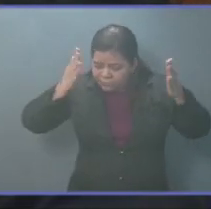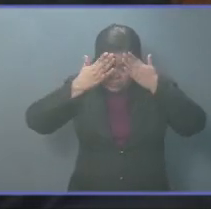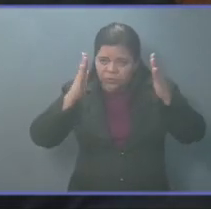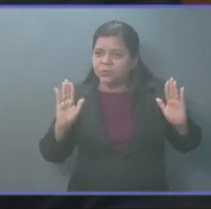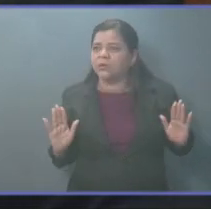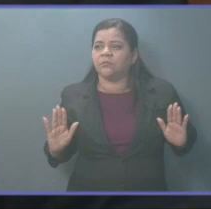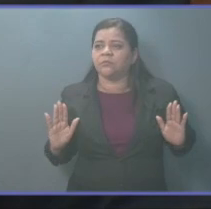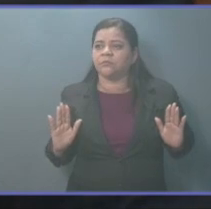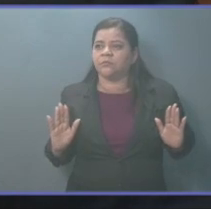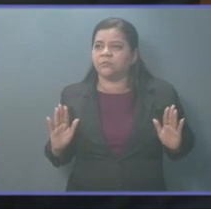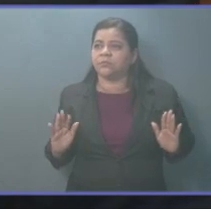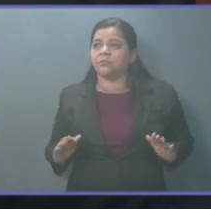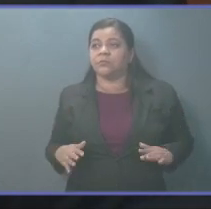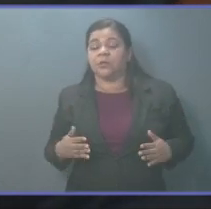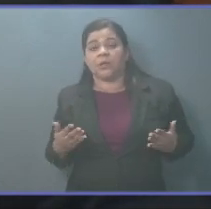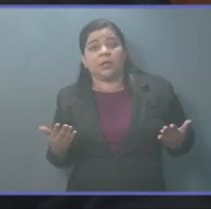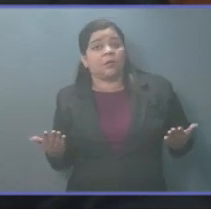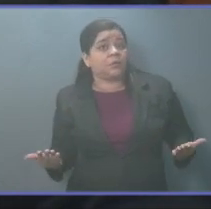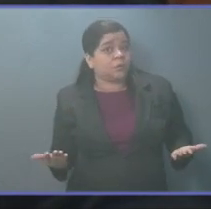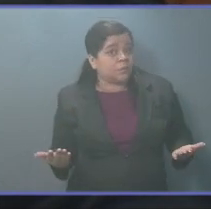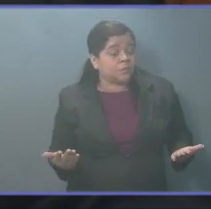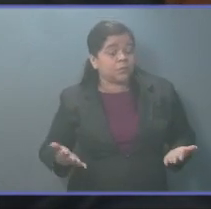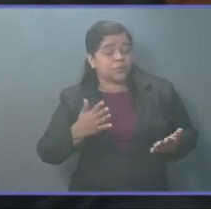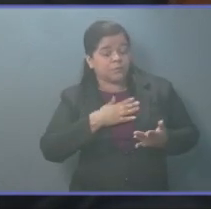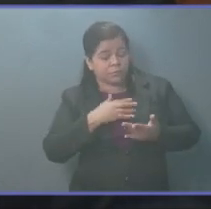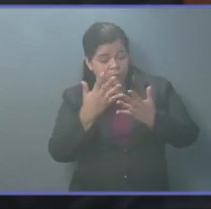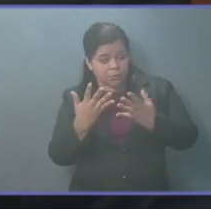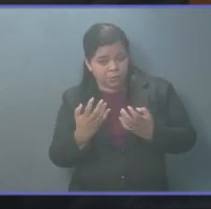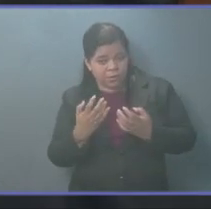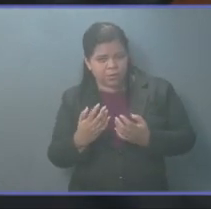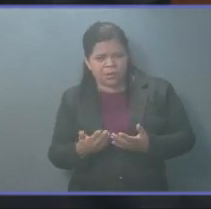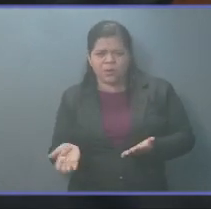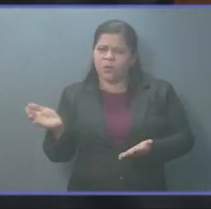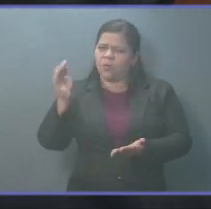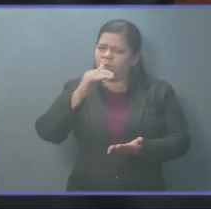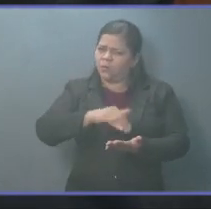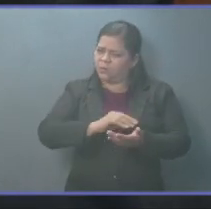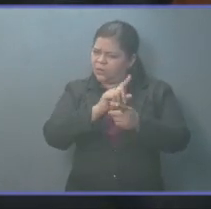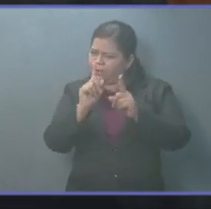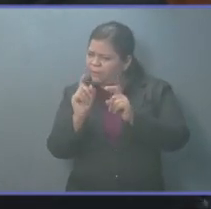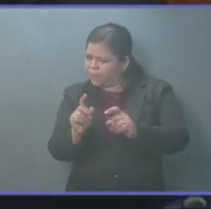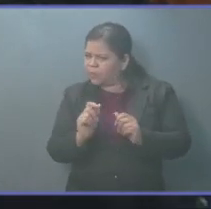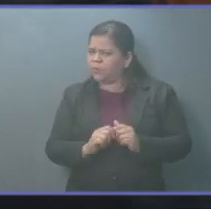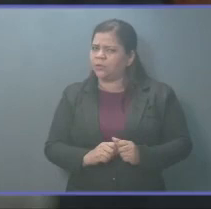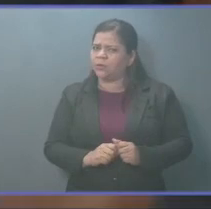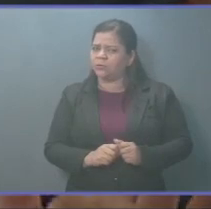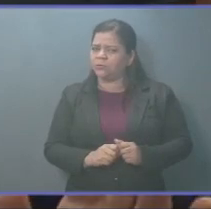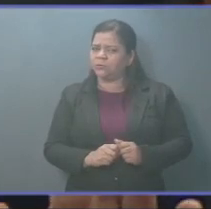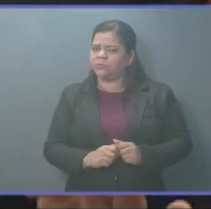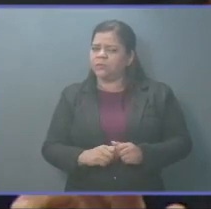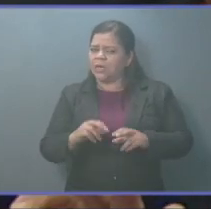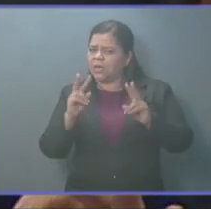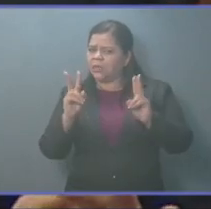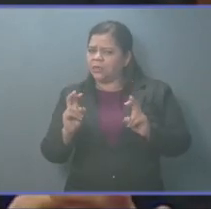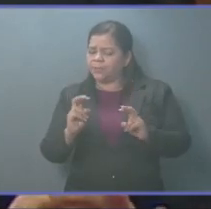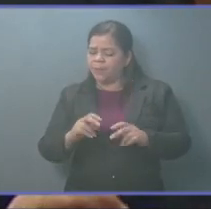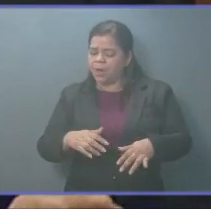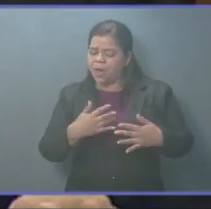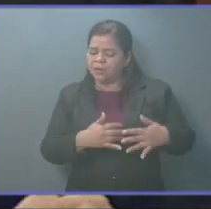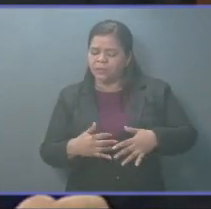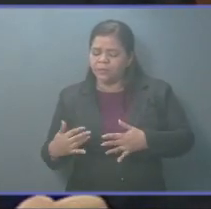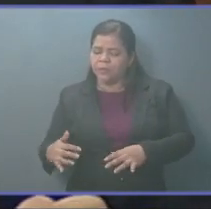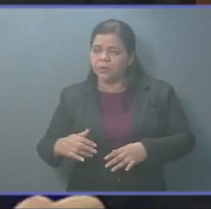fue. Entonces, yo quiero hacerle una repregunta, porque la pregunta hablaba de la operación de